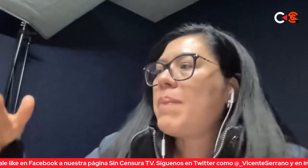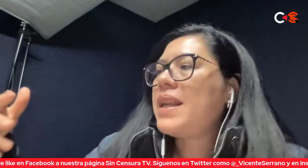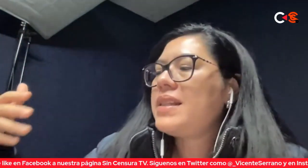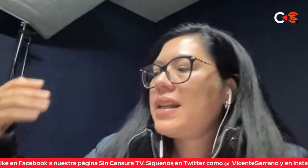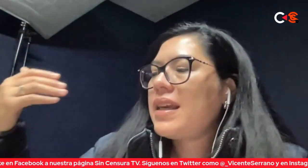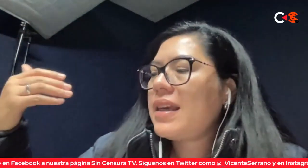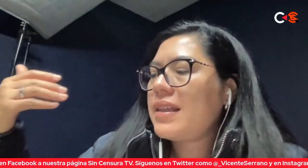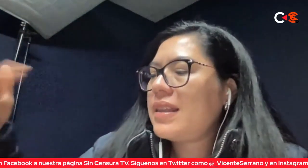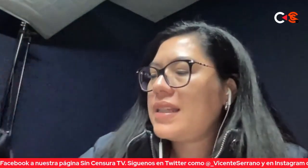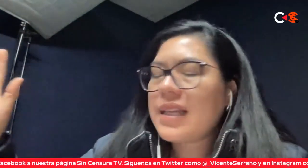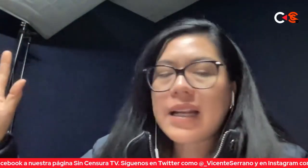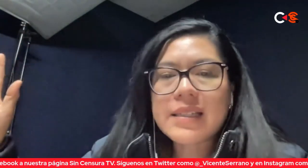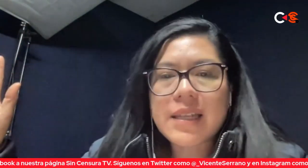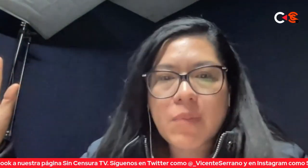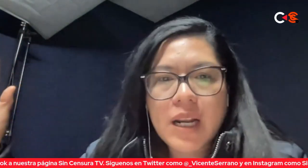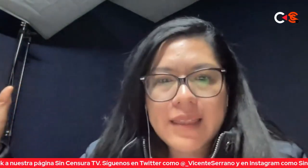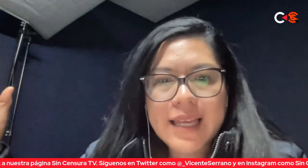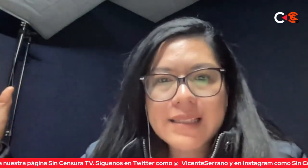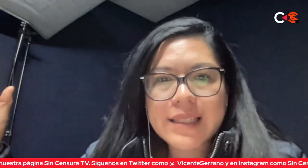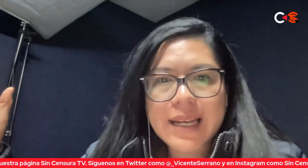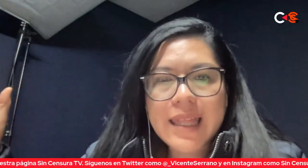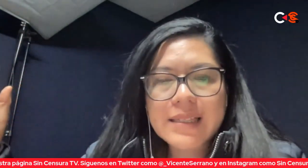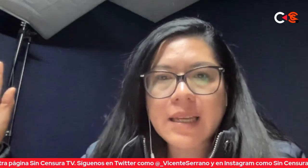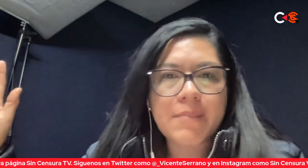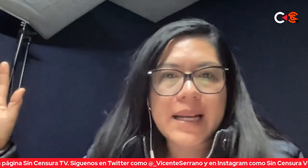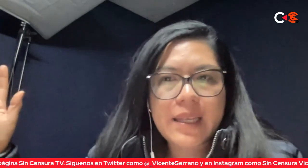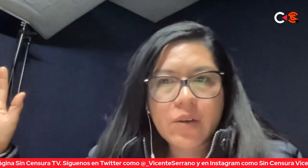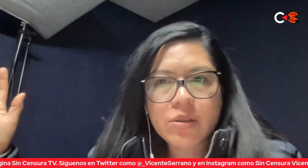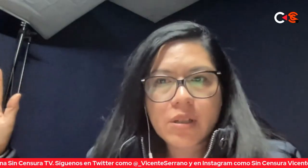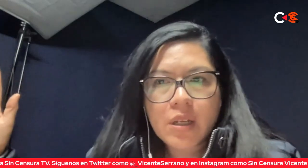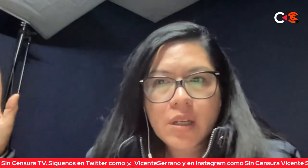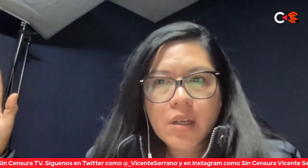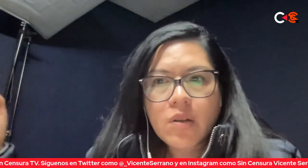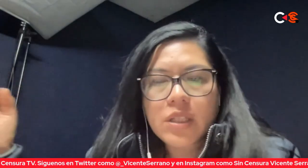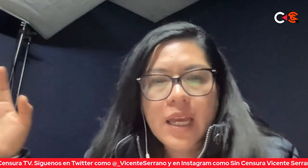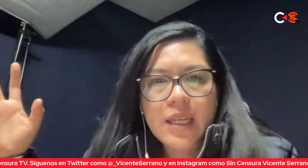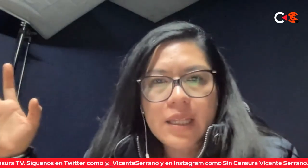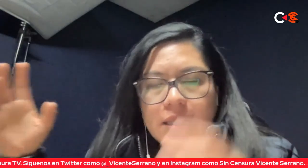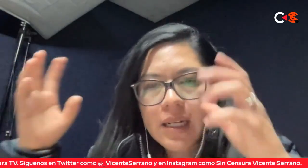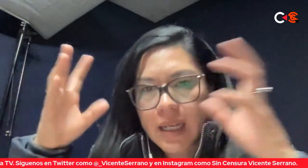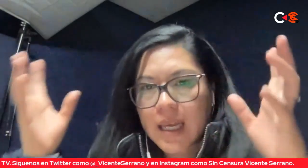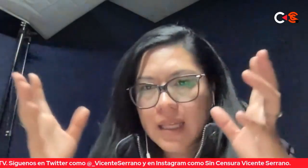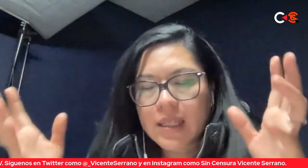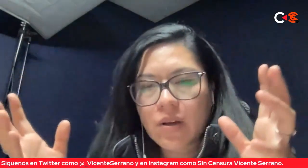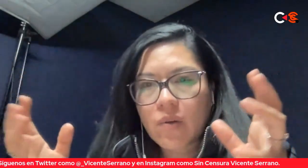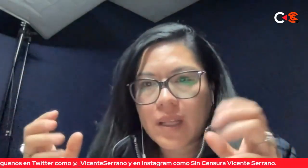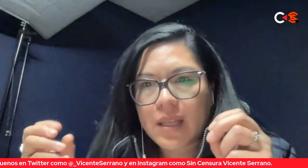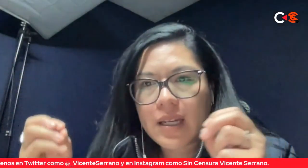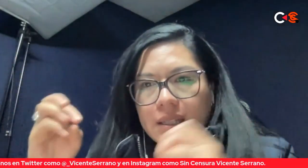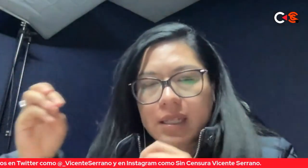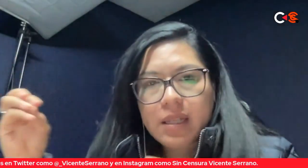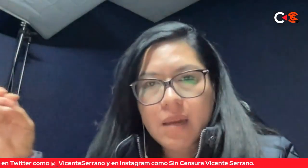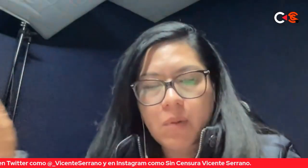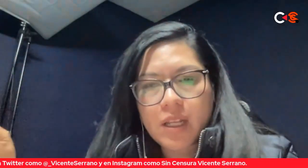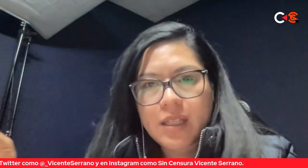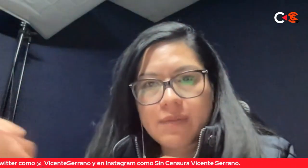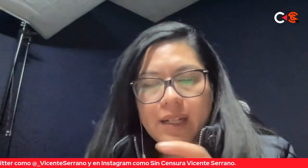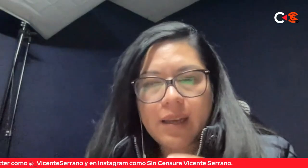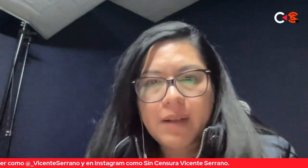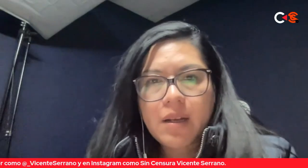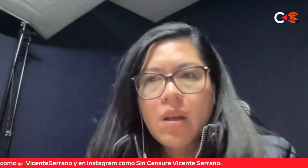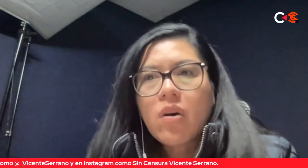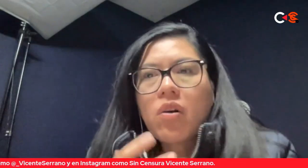la información que debe de tener el electorado para saber exactamente a dónde le toca ir a votar,